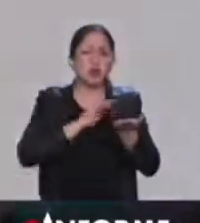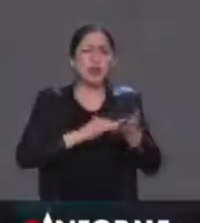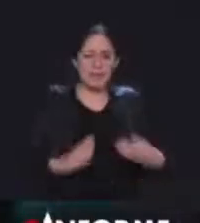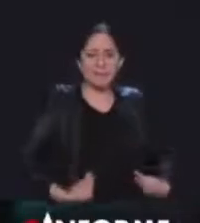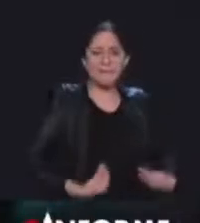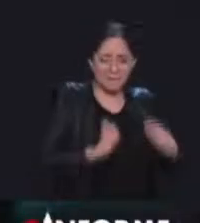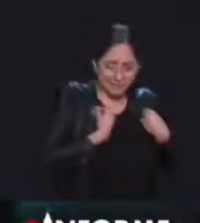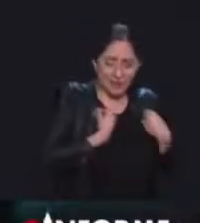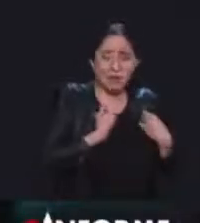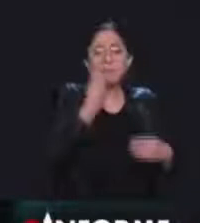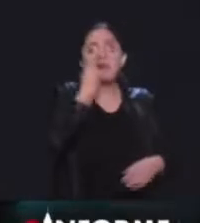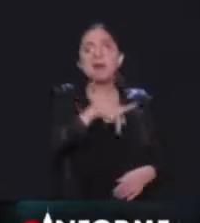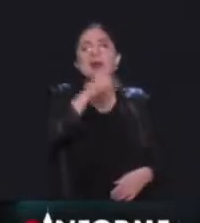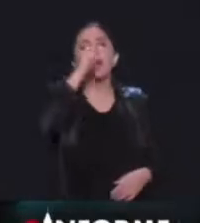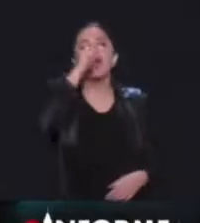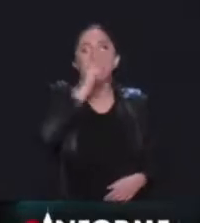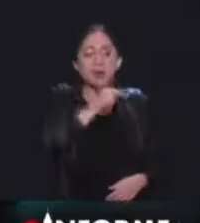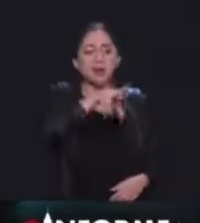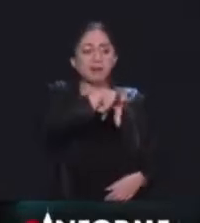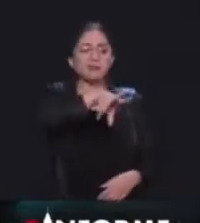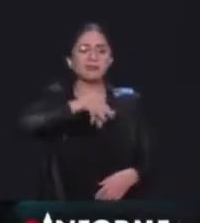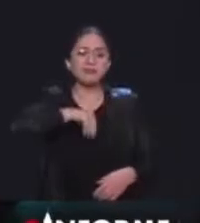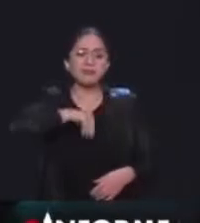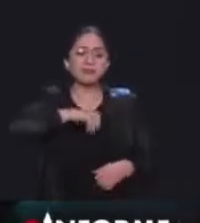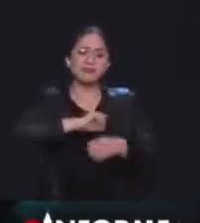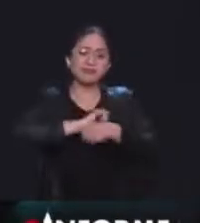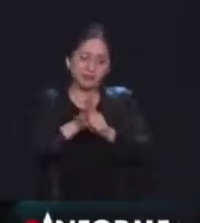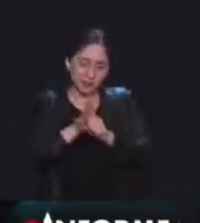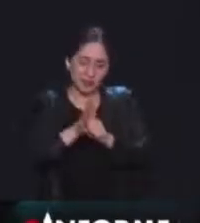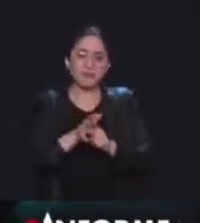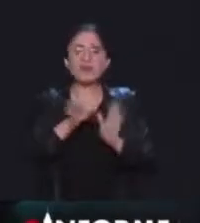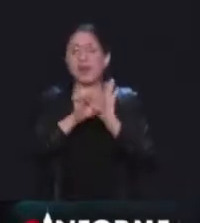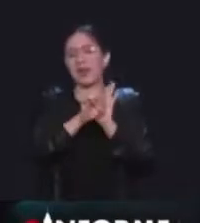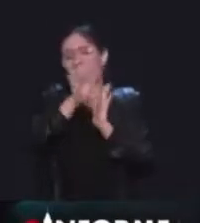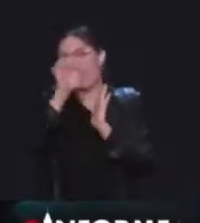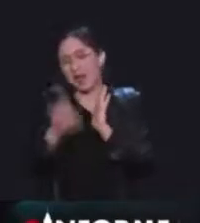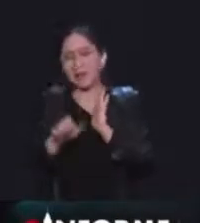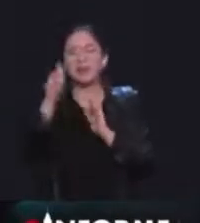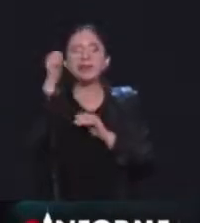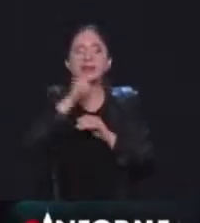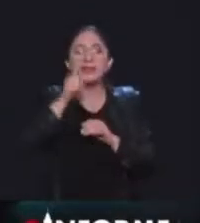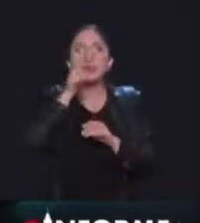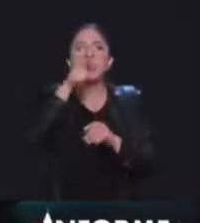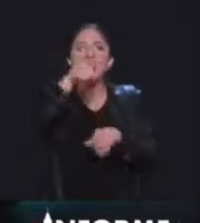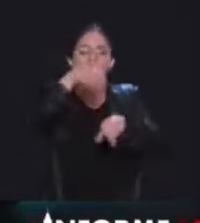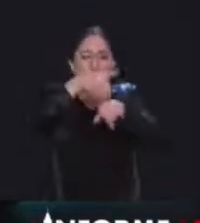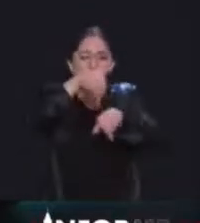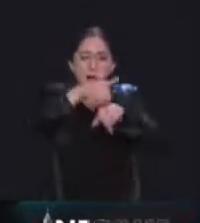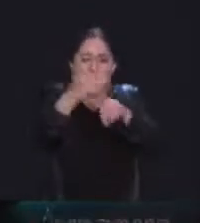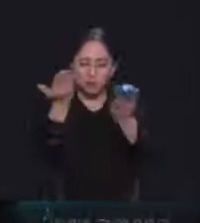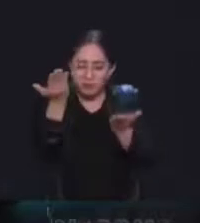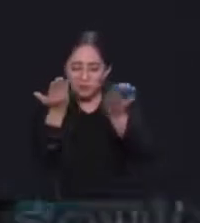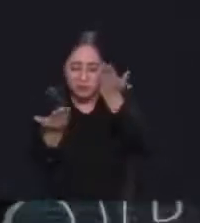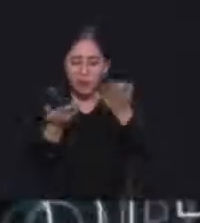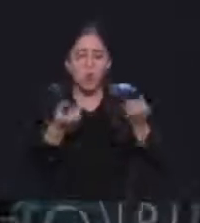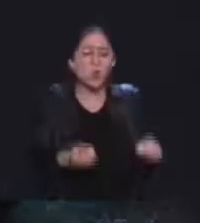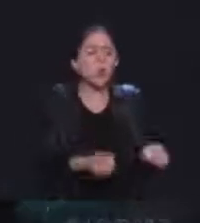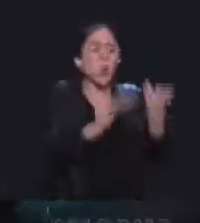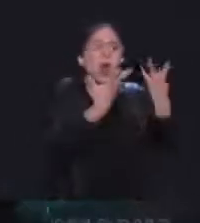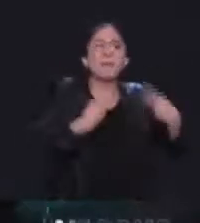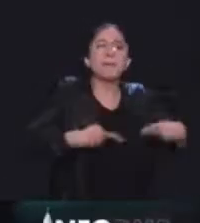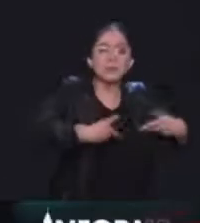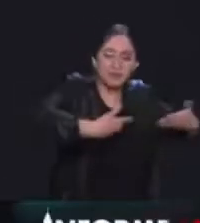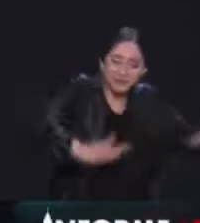las estadísticas vitales, tanto nacimientos como defunciones se comportan relativamente estable. No